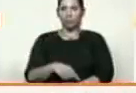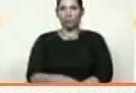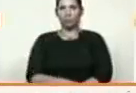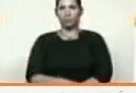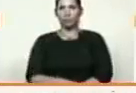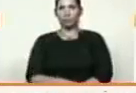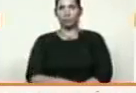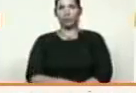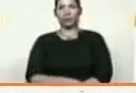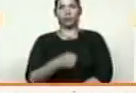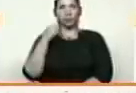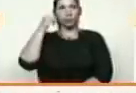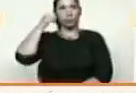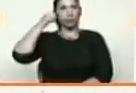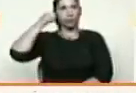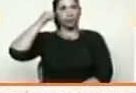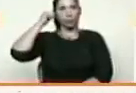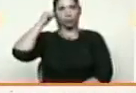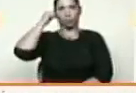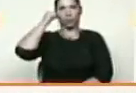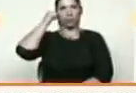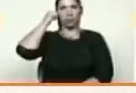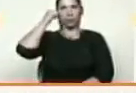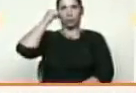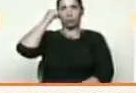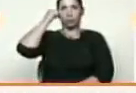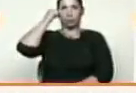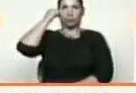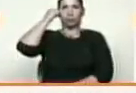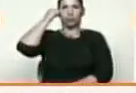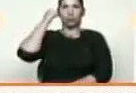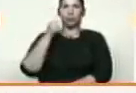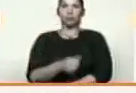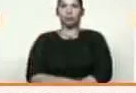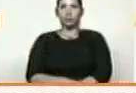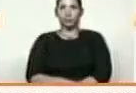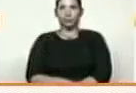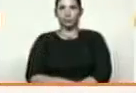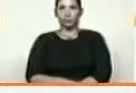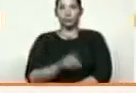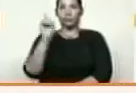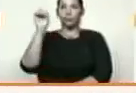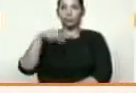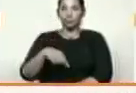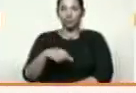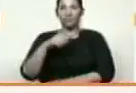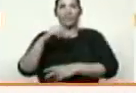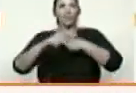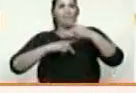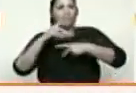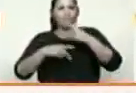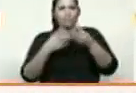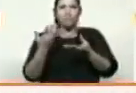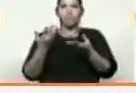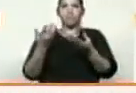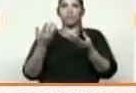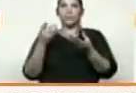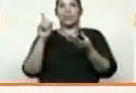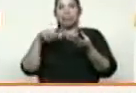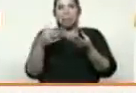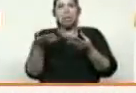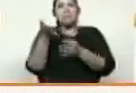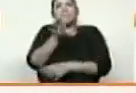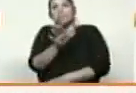china. Sin embargo, en todas se produce una coincidencia a